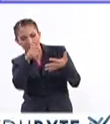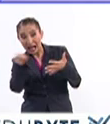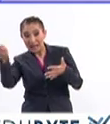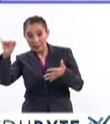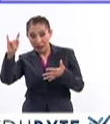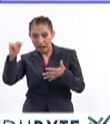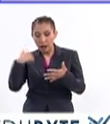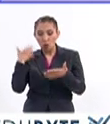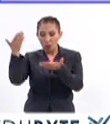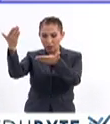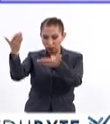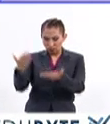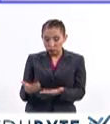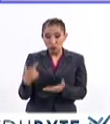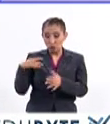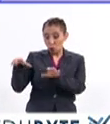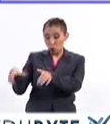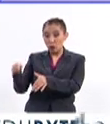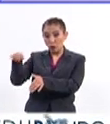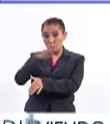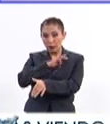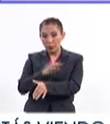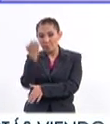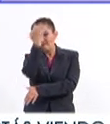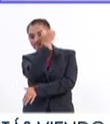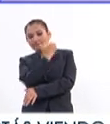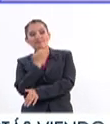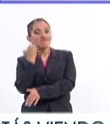el Politécnico, cuando ustedes son la unidad que puede